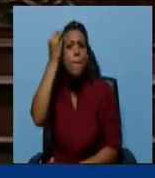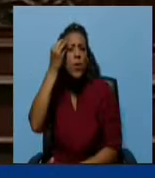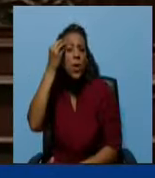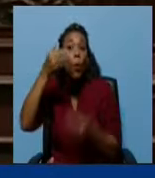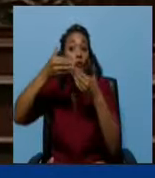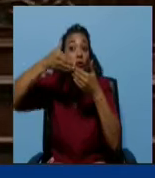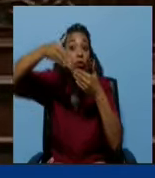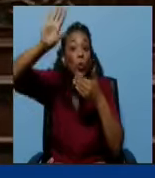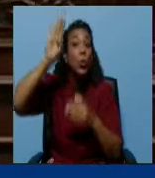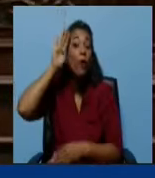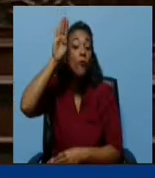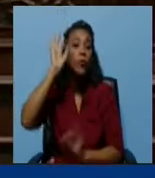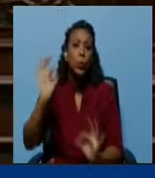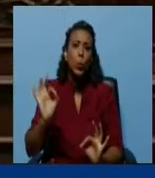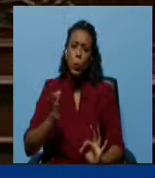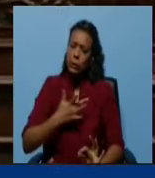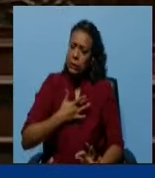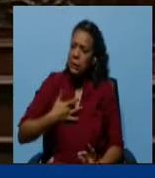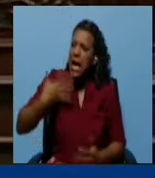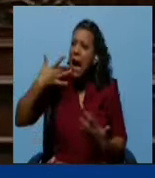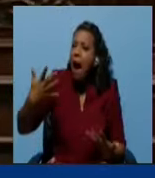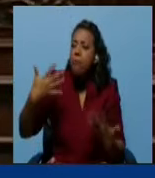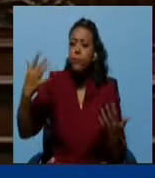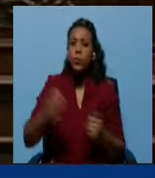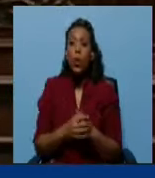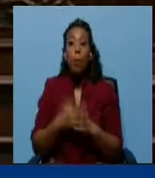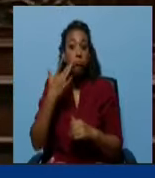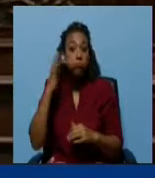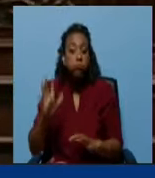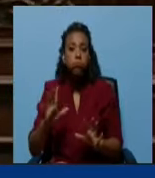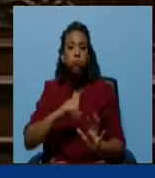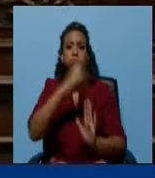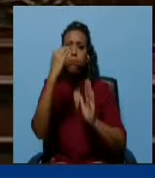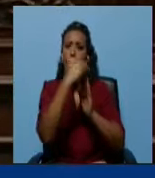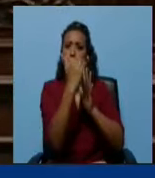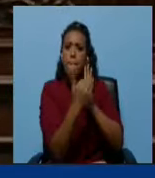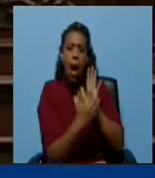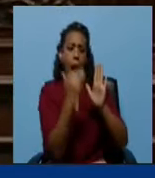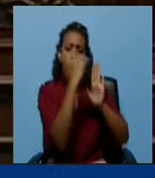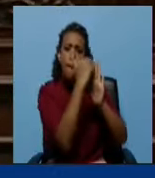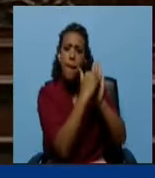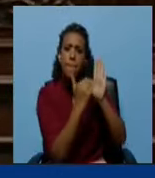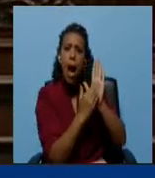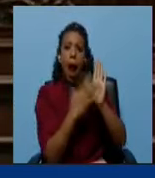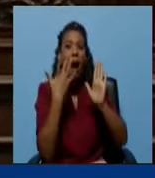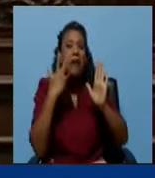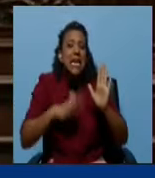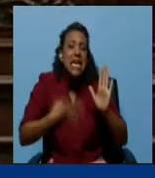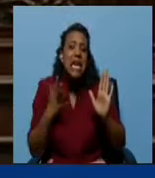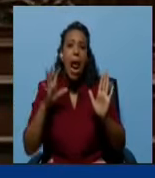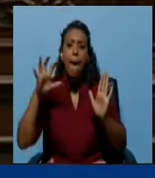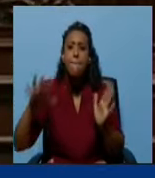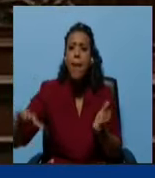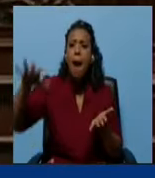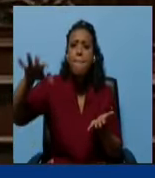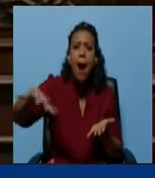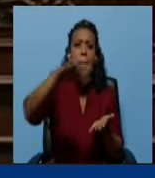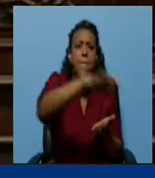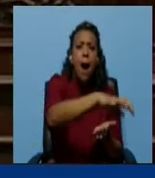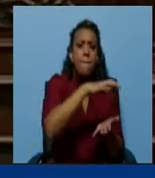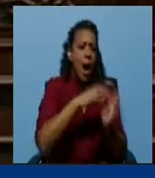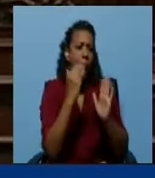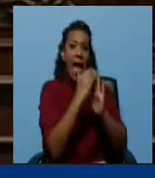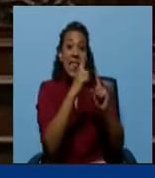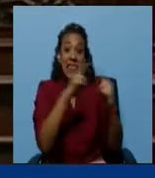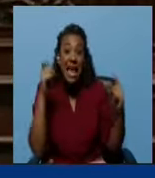largo, en grande, y podamos establecer el dibujo de las etapas desde